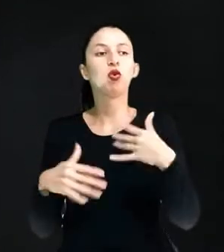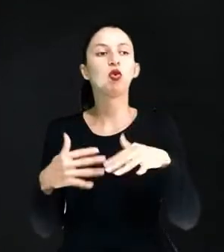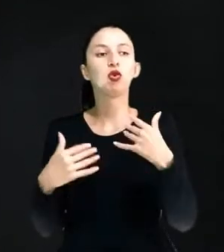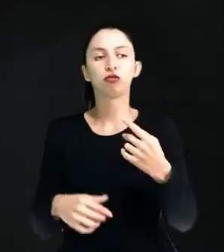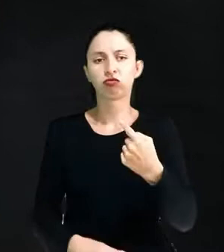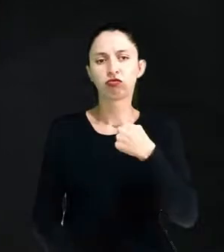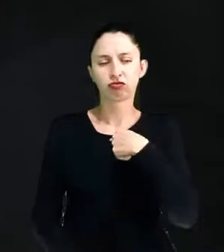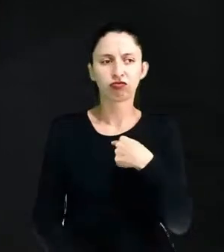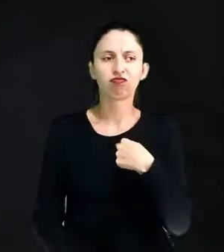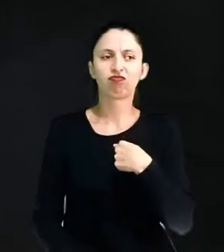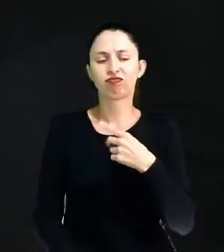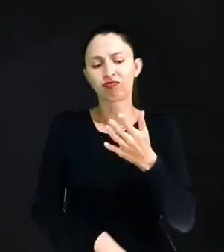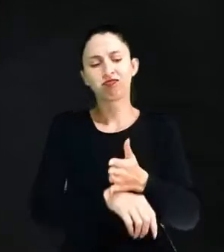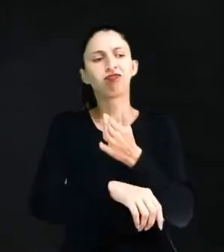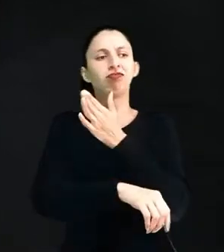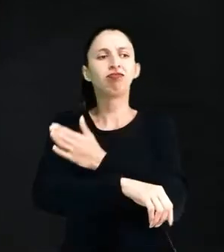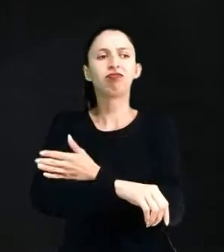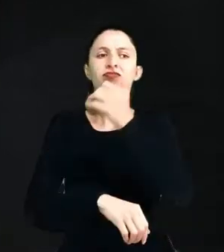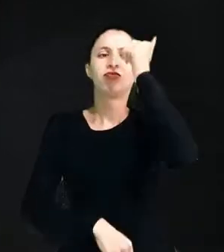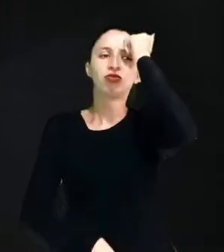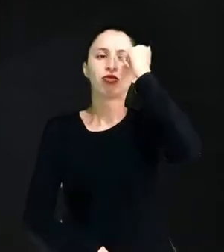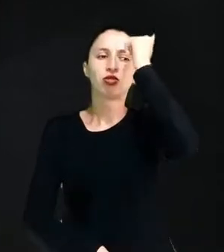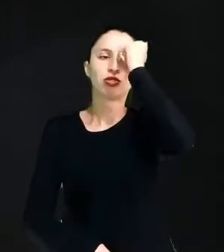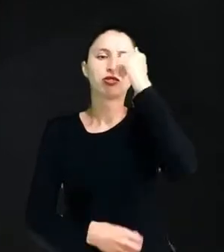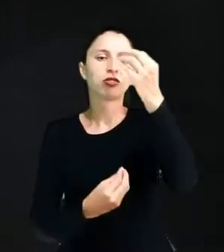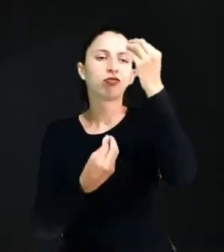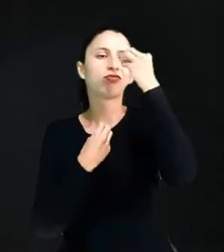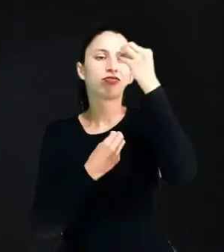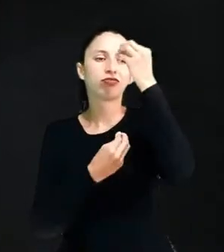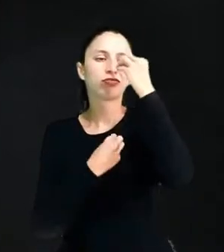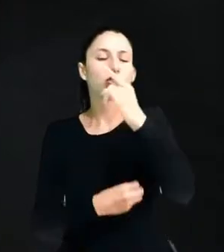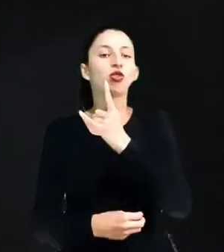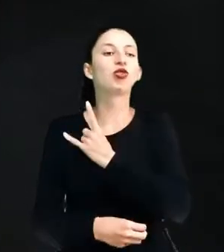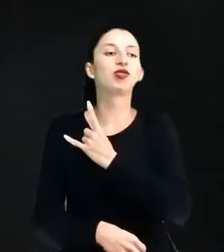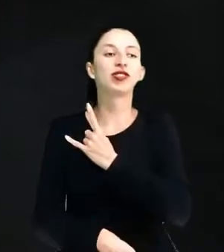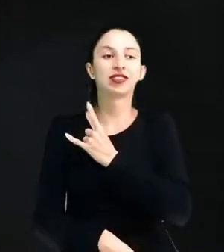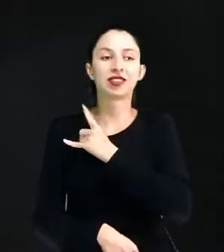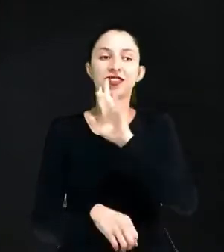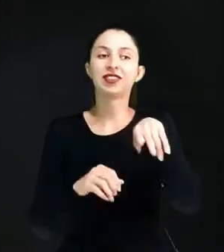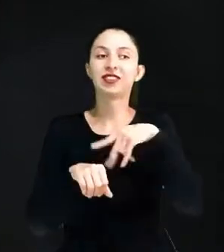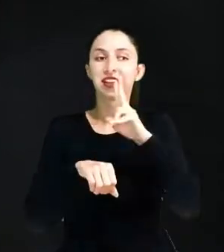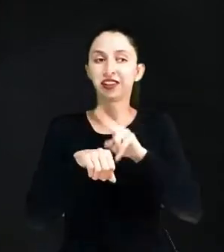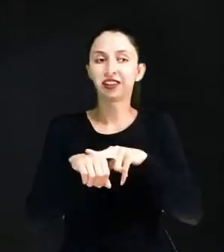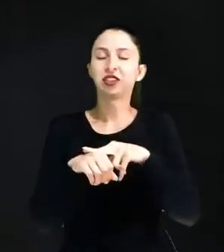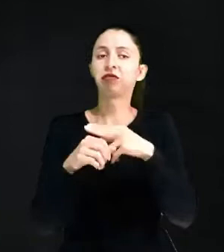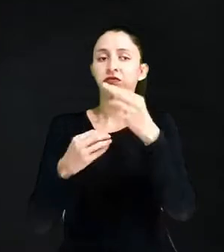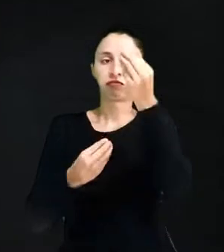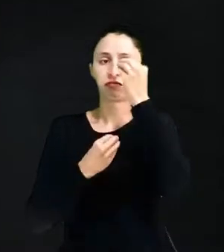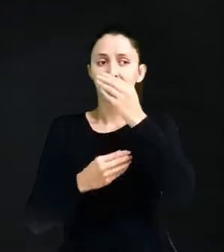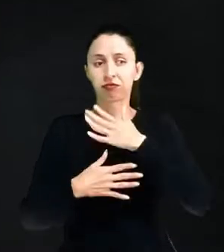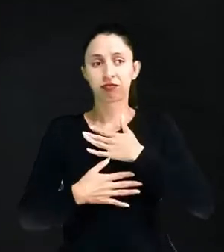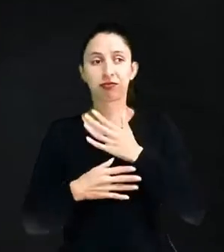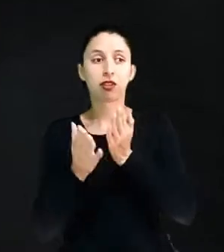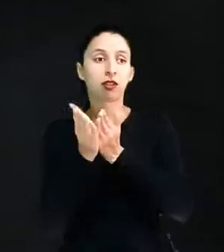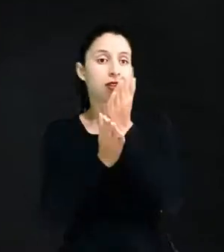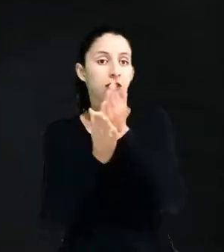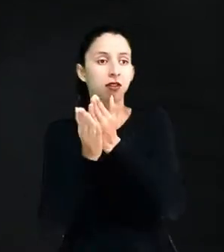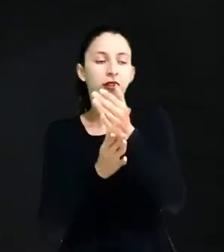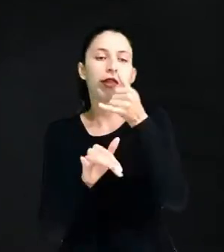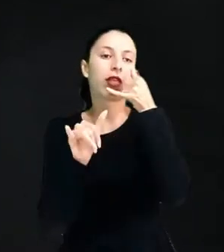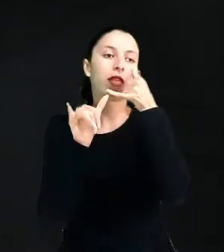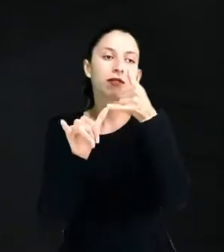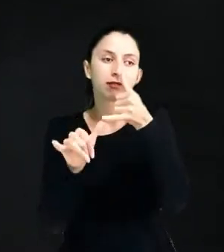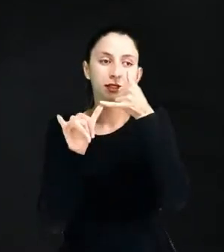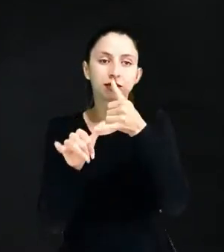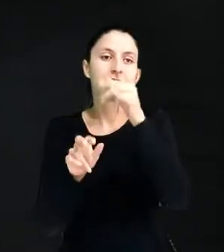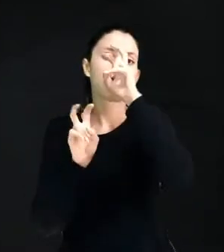investigación. Tuve unos muy buenos profesores en la Universidad de Nariño, en mi carrera. Yo